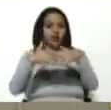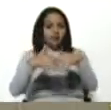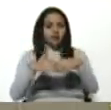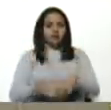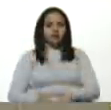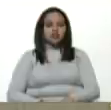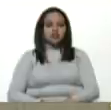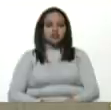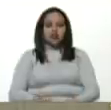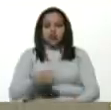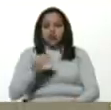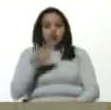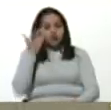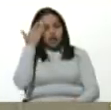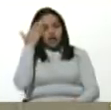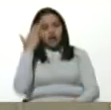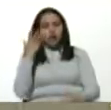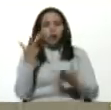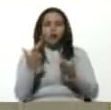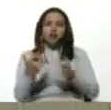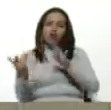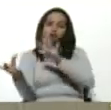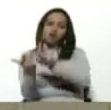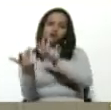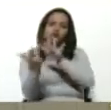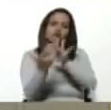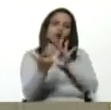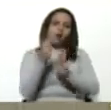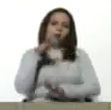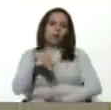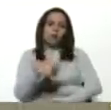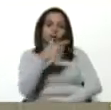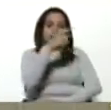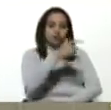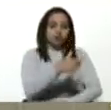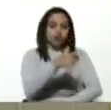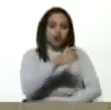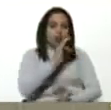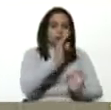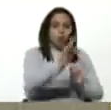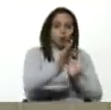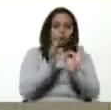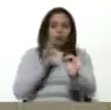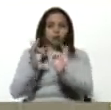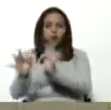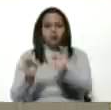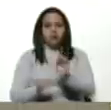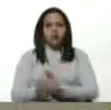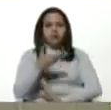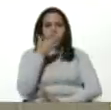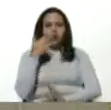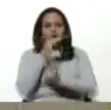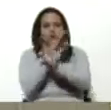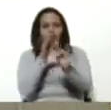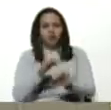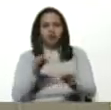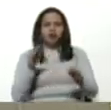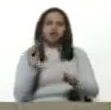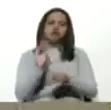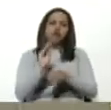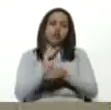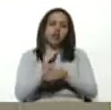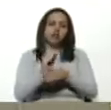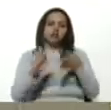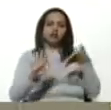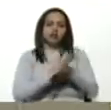es impredecible el número de contagios que pueda tener esa persona, y por tanto, la mejor manera de cuidarnos ante